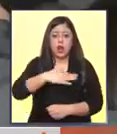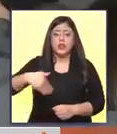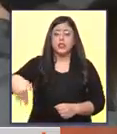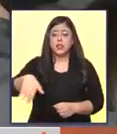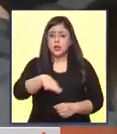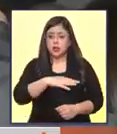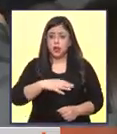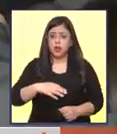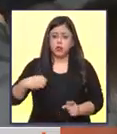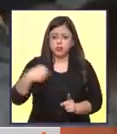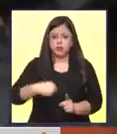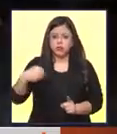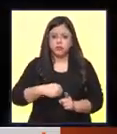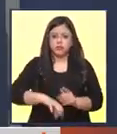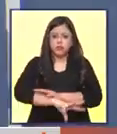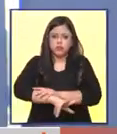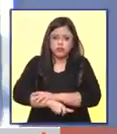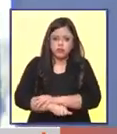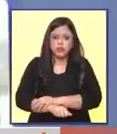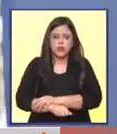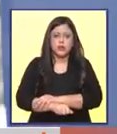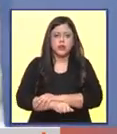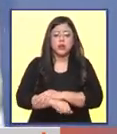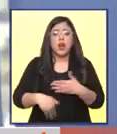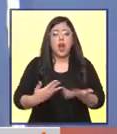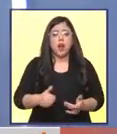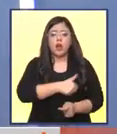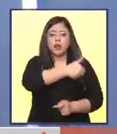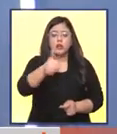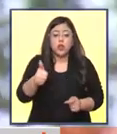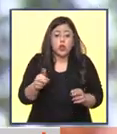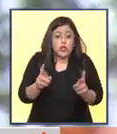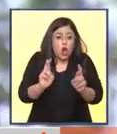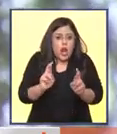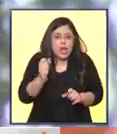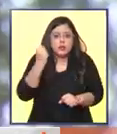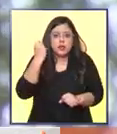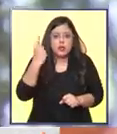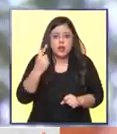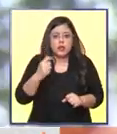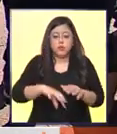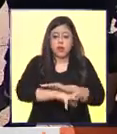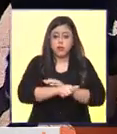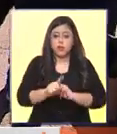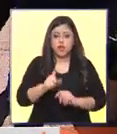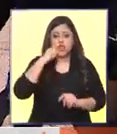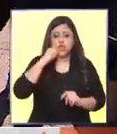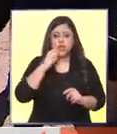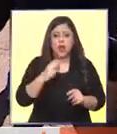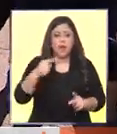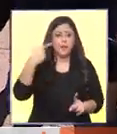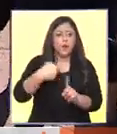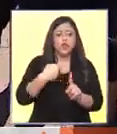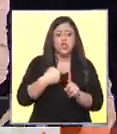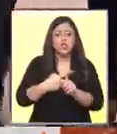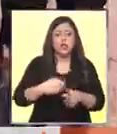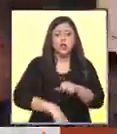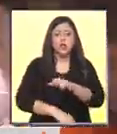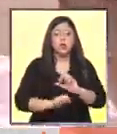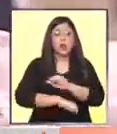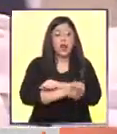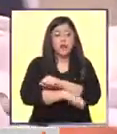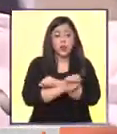de delincuencia, insisto, pura y dura. Ojalá todos lo entendieran. La delincuencia no le hace bien al fútbol, pero el capitán de Colo-Colo tomó el guante y le